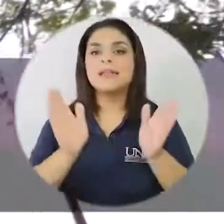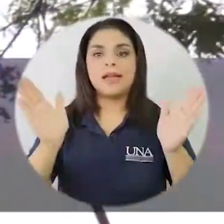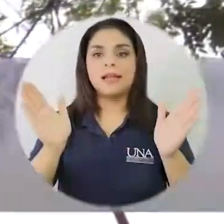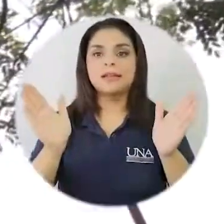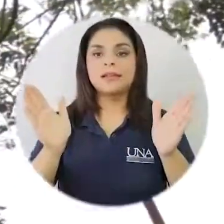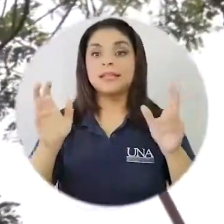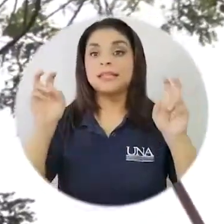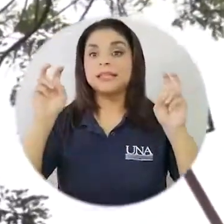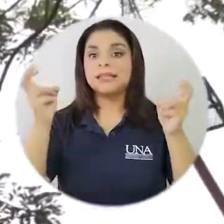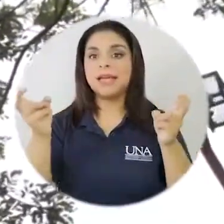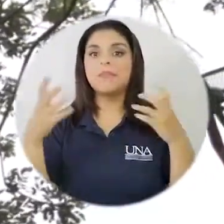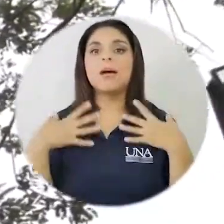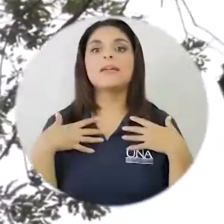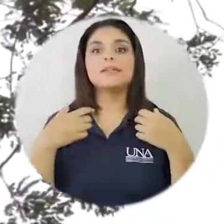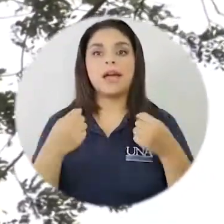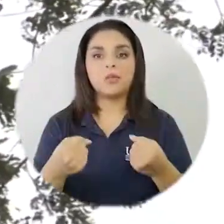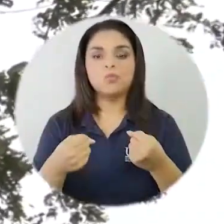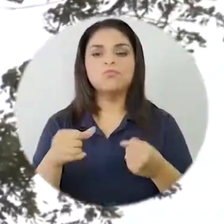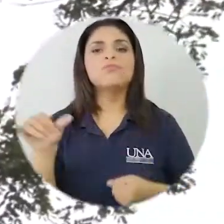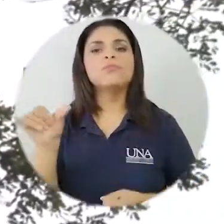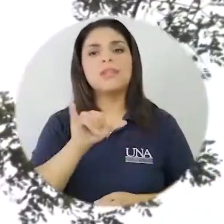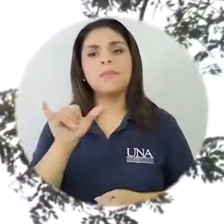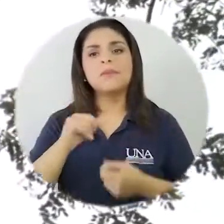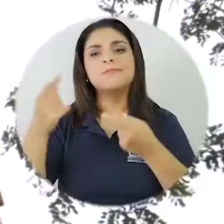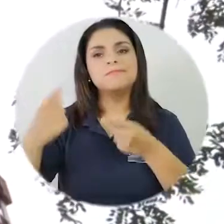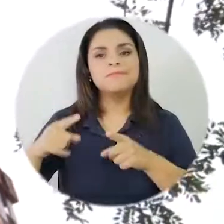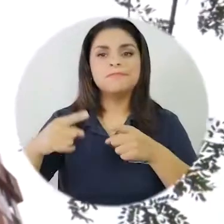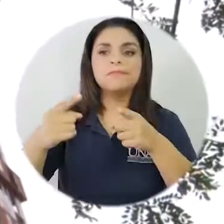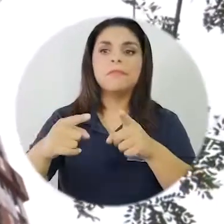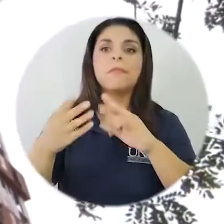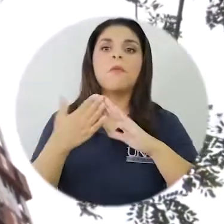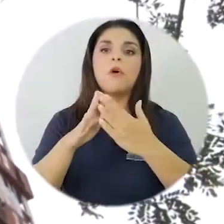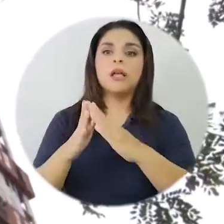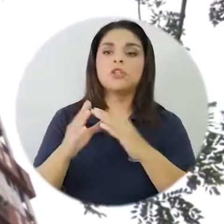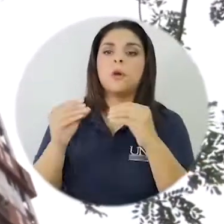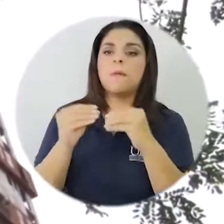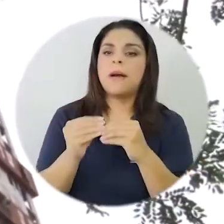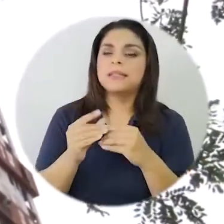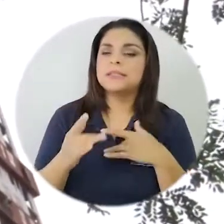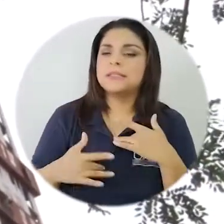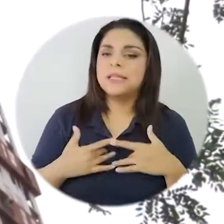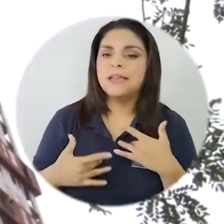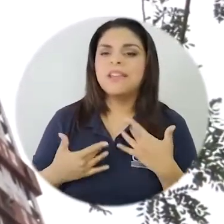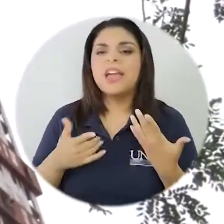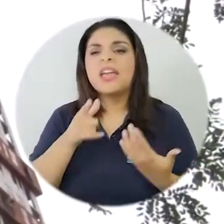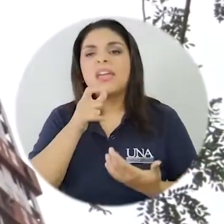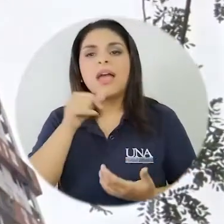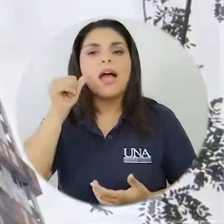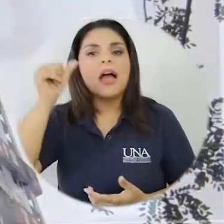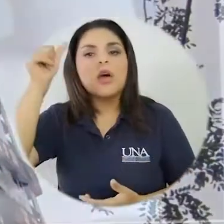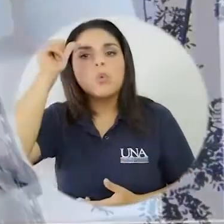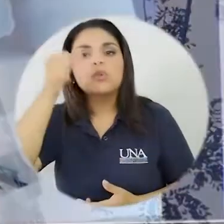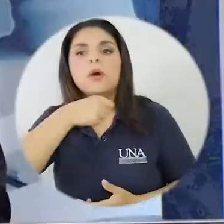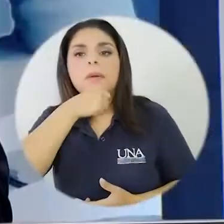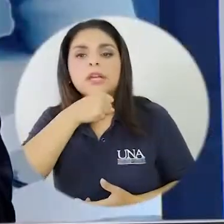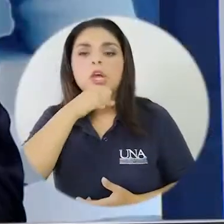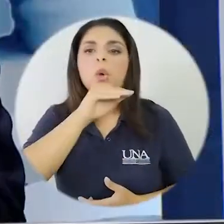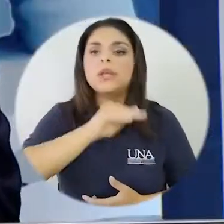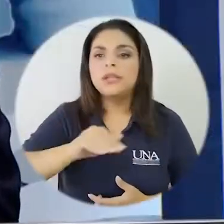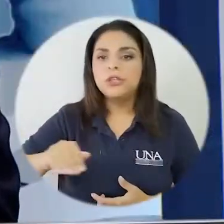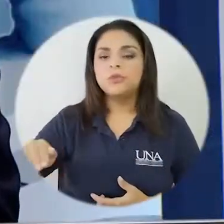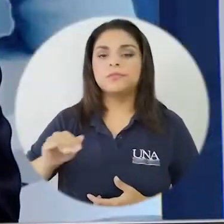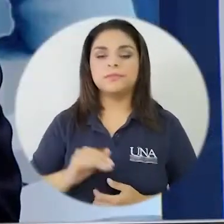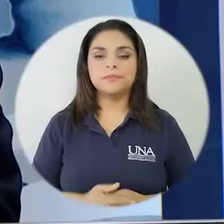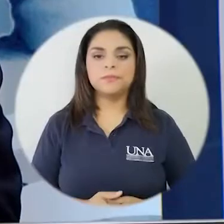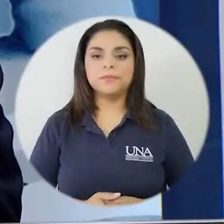solo de la pandemia. general. En general, un tema de salud que también va a repercutir sobre la población más sensible. El adulto mayor, los niños, las personas